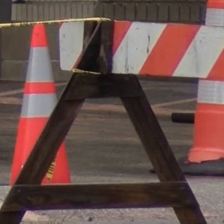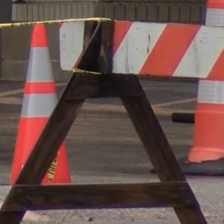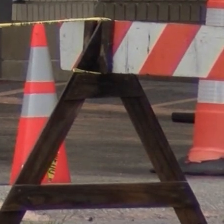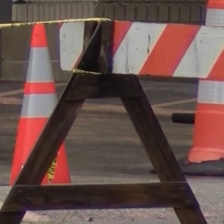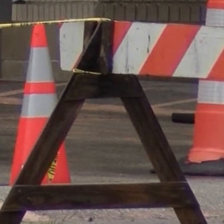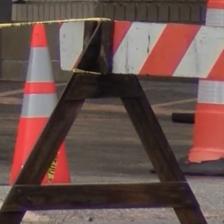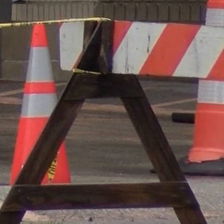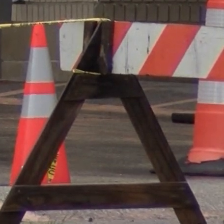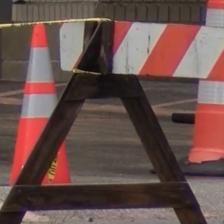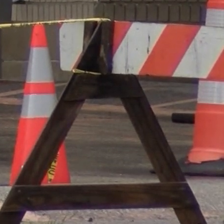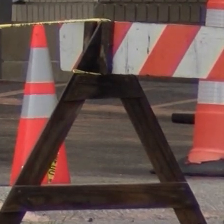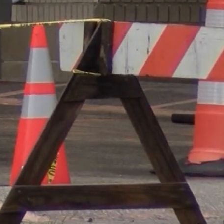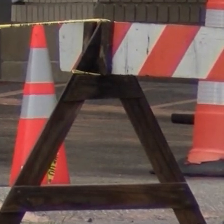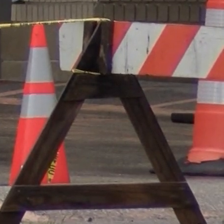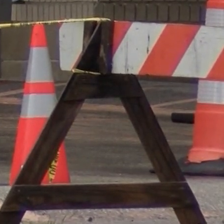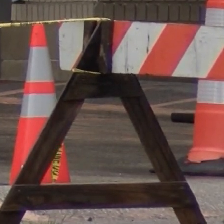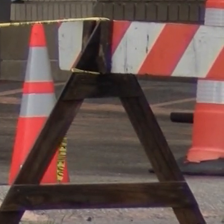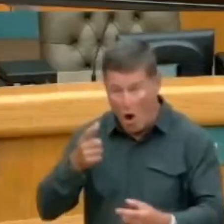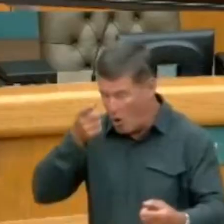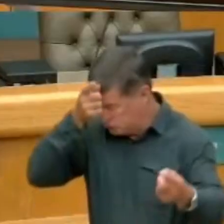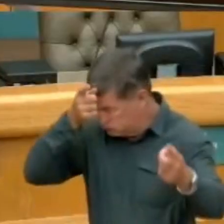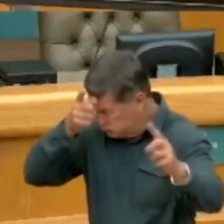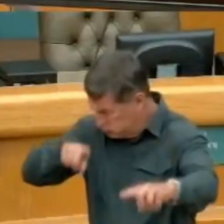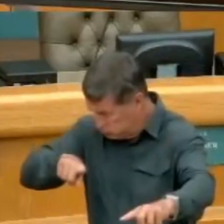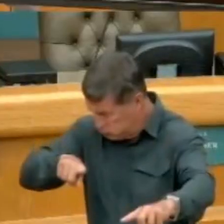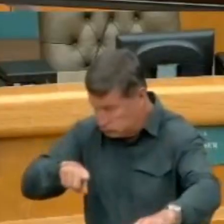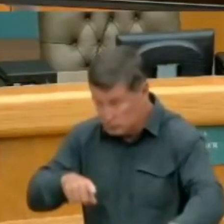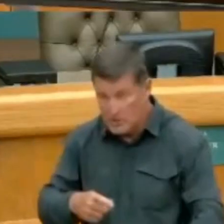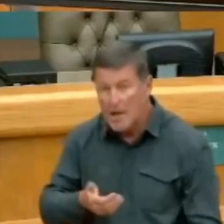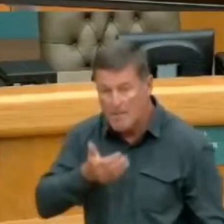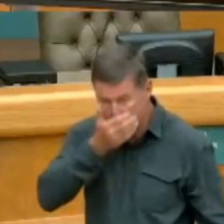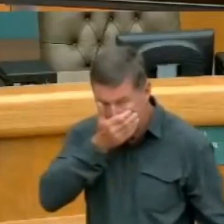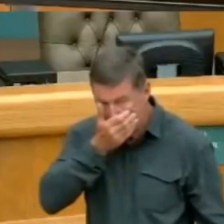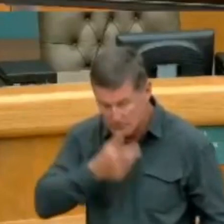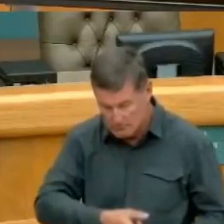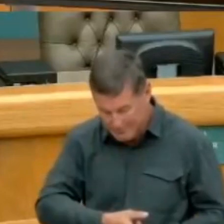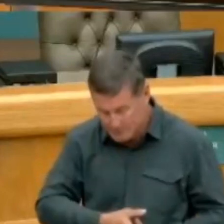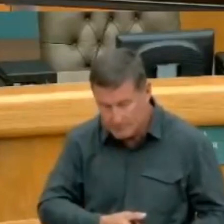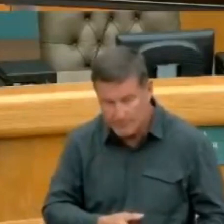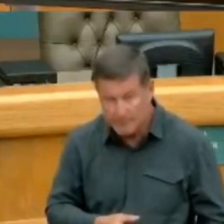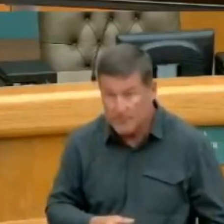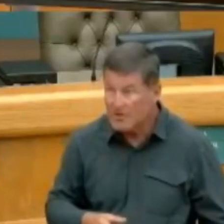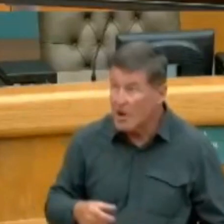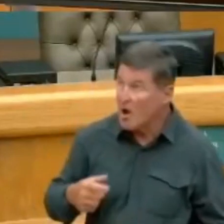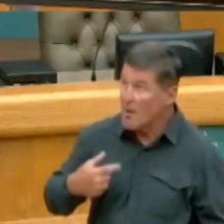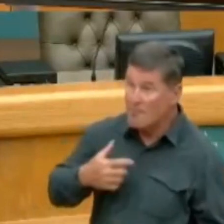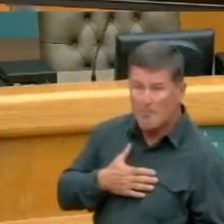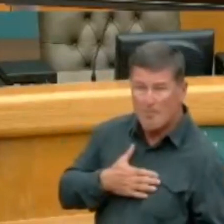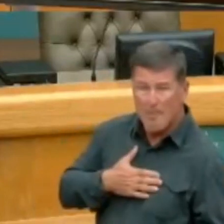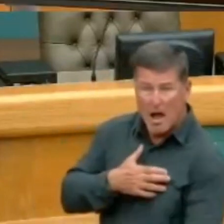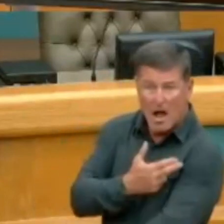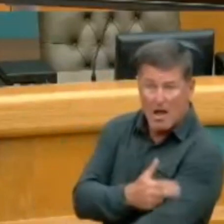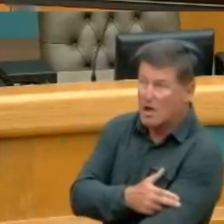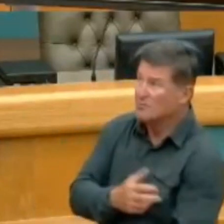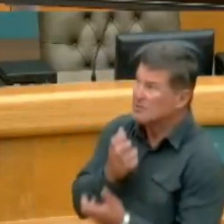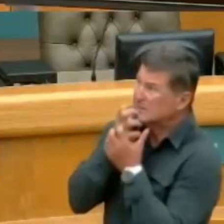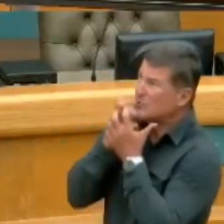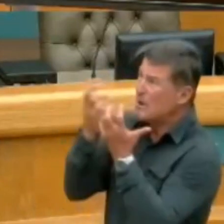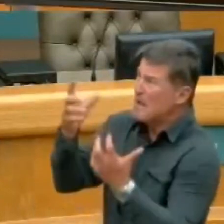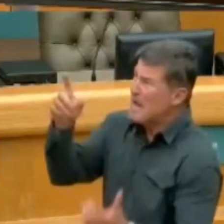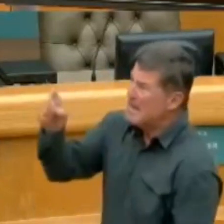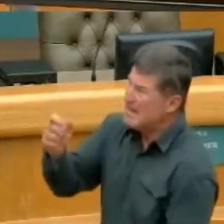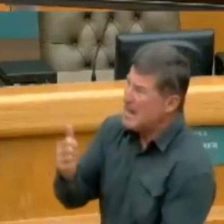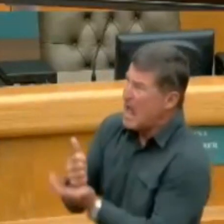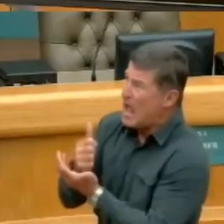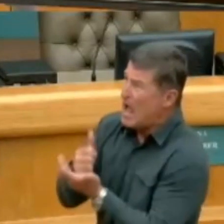500 pruebas de kobe 19 cada uno cuando tus hospitales te dicen necesitamos ayuda necesitamos máscaras en